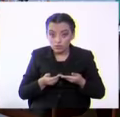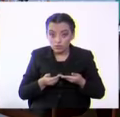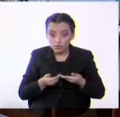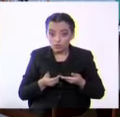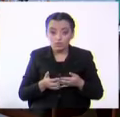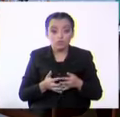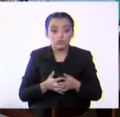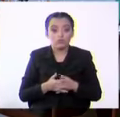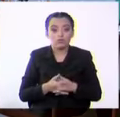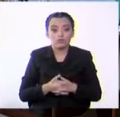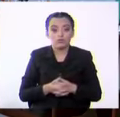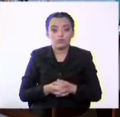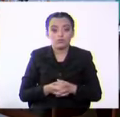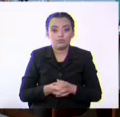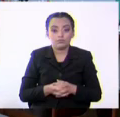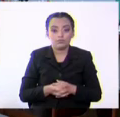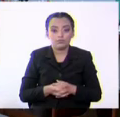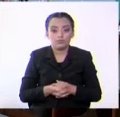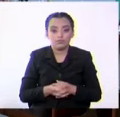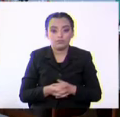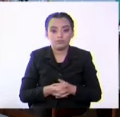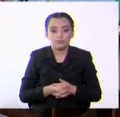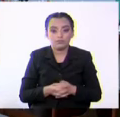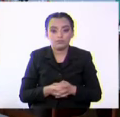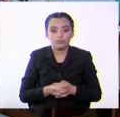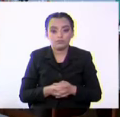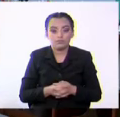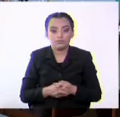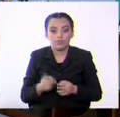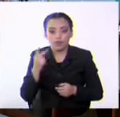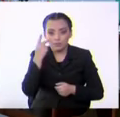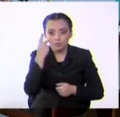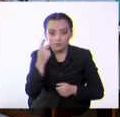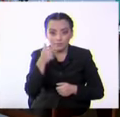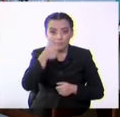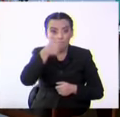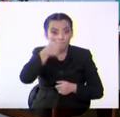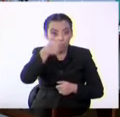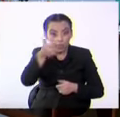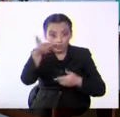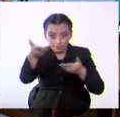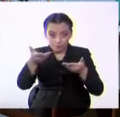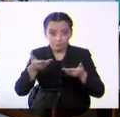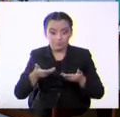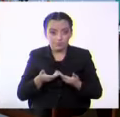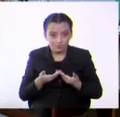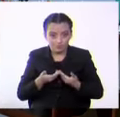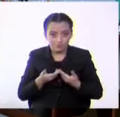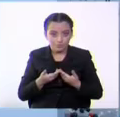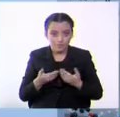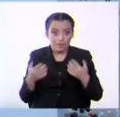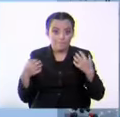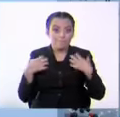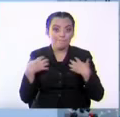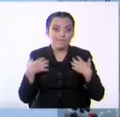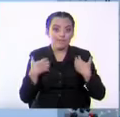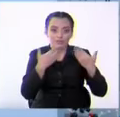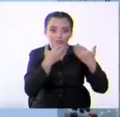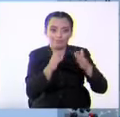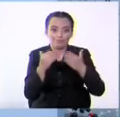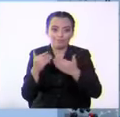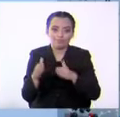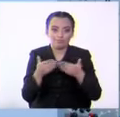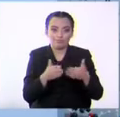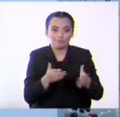Bueno, hemos visto entonces todos los beneficios que nos proporciona la biodiversidad. Ahora